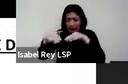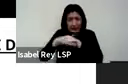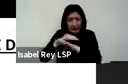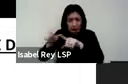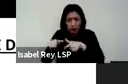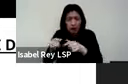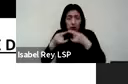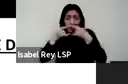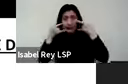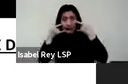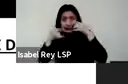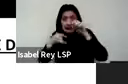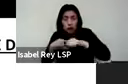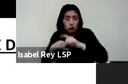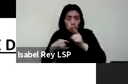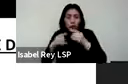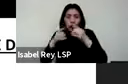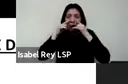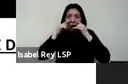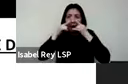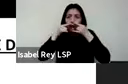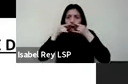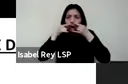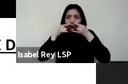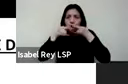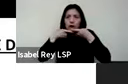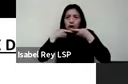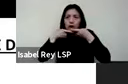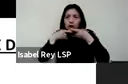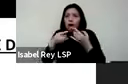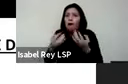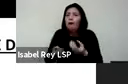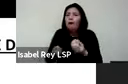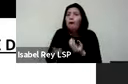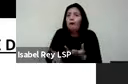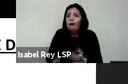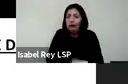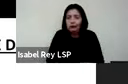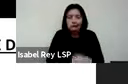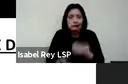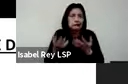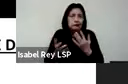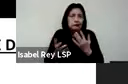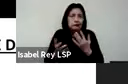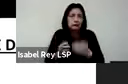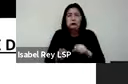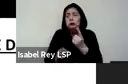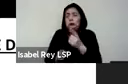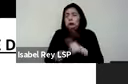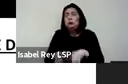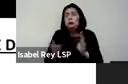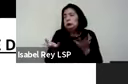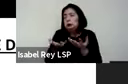mascarilla o no? ¿O la nariz y la boca de la gente está al aire? O de repente hay uno que solamente usa la mascarilla en la boca y